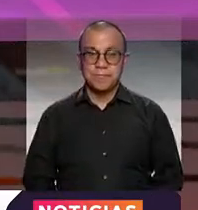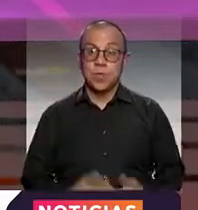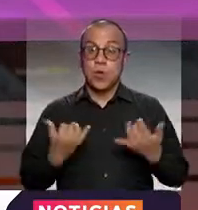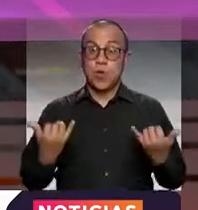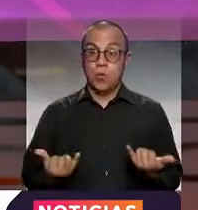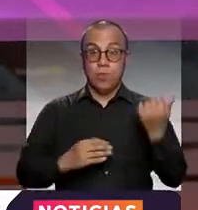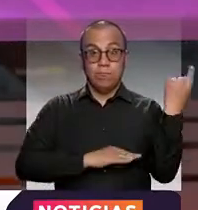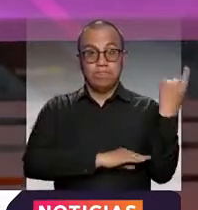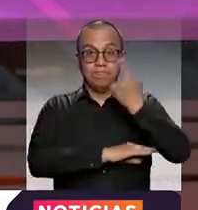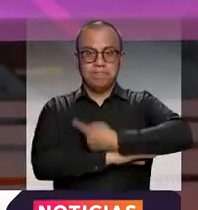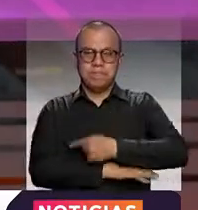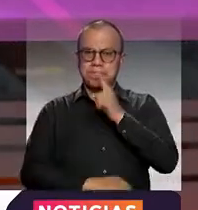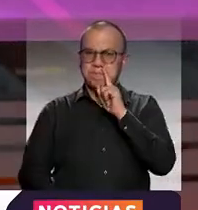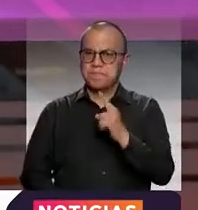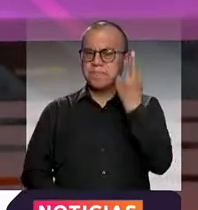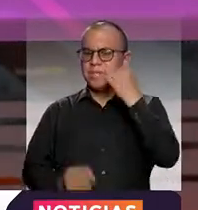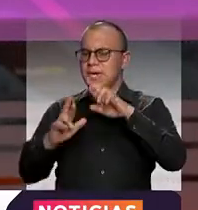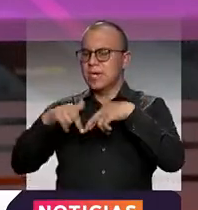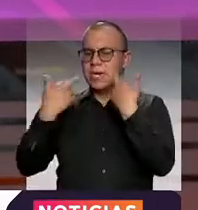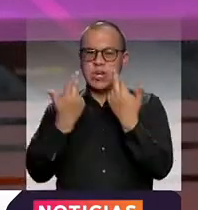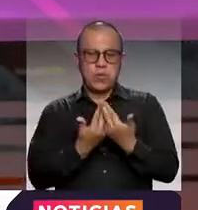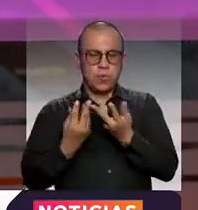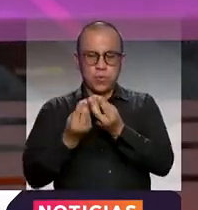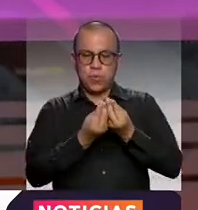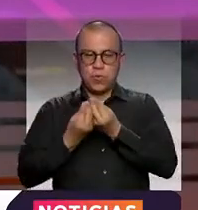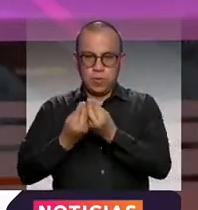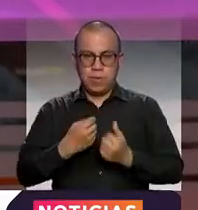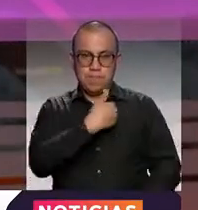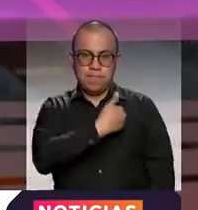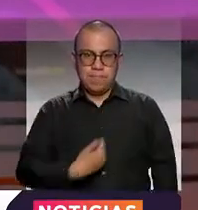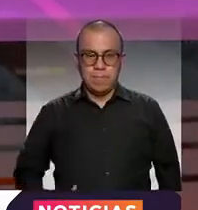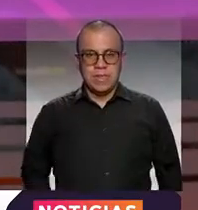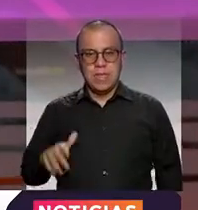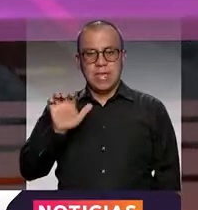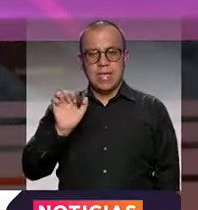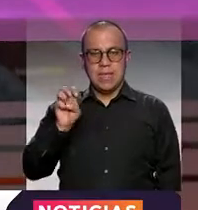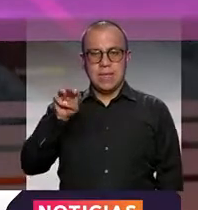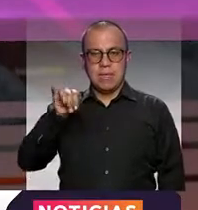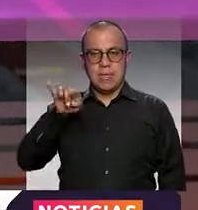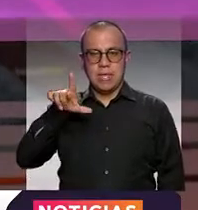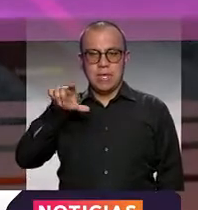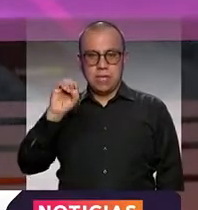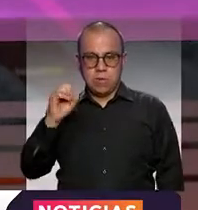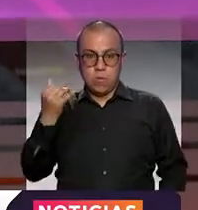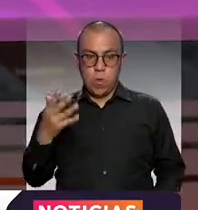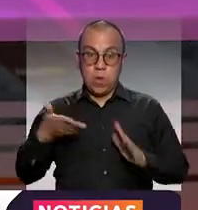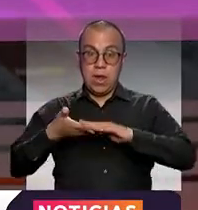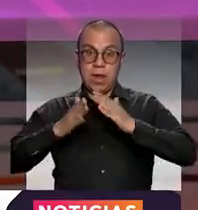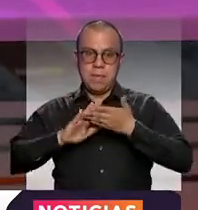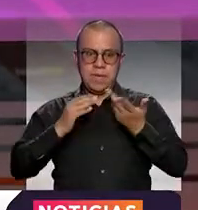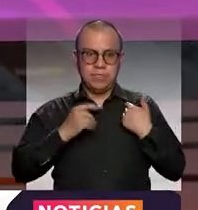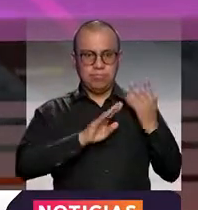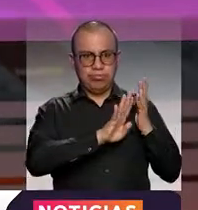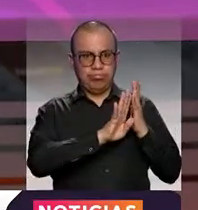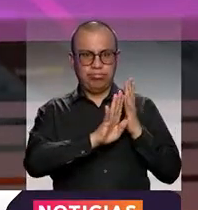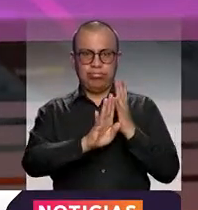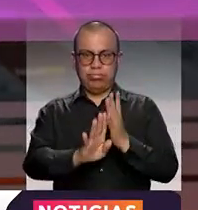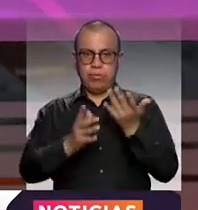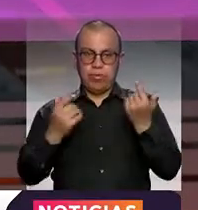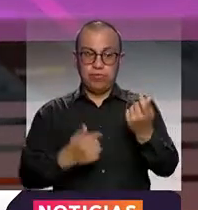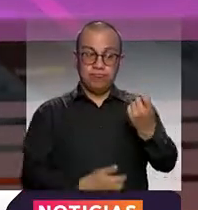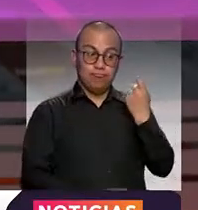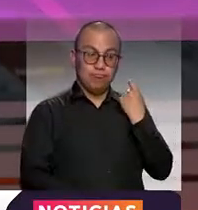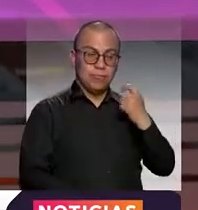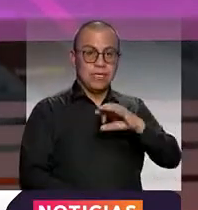Hoy se llevó a cabo la primera reunión entre el consejero presidencial Emilio Archila y los firmantes de la paz que llegaron a Bogotá el pasado